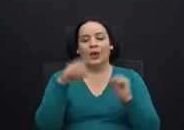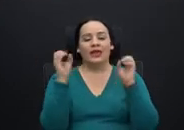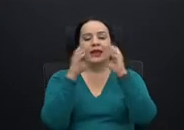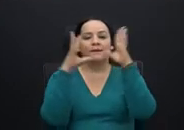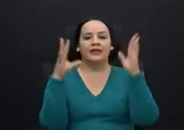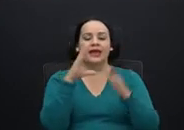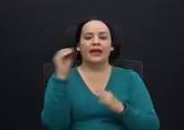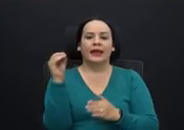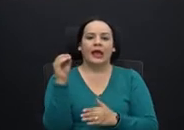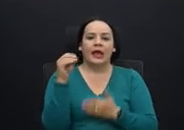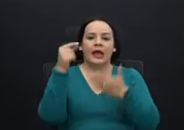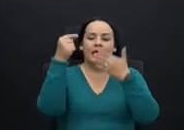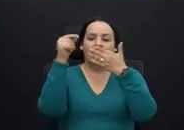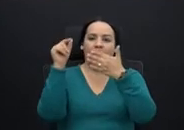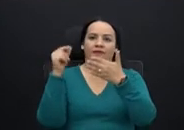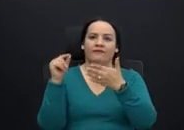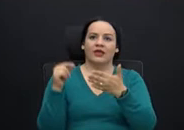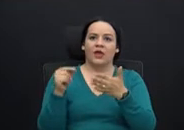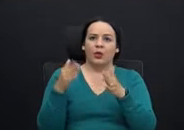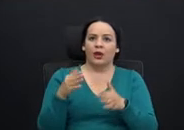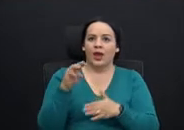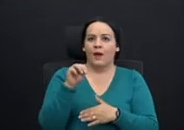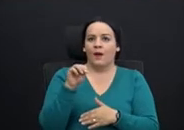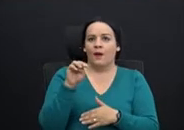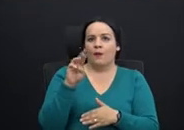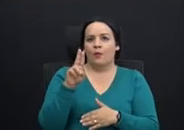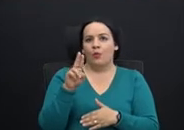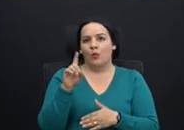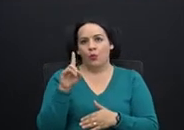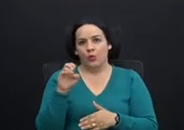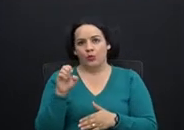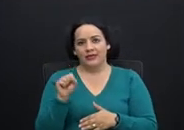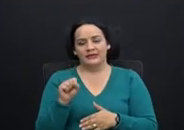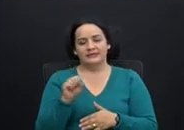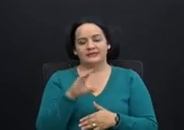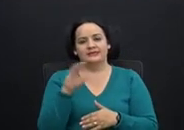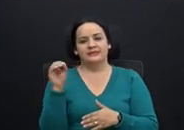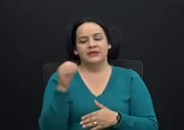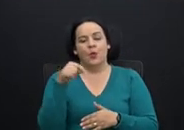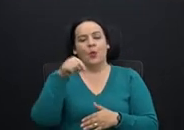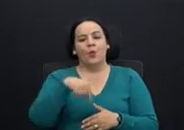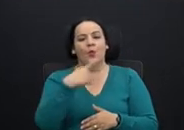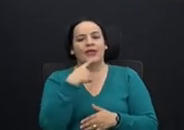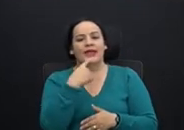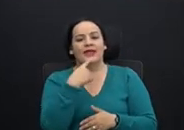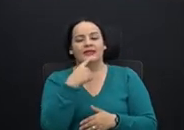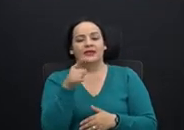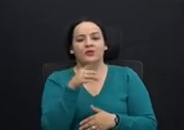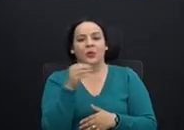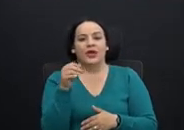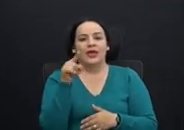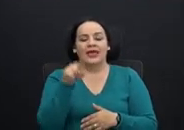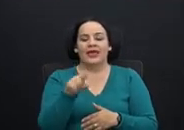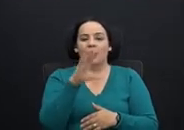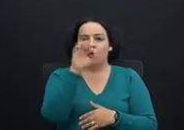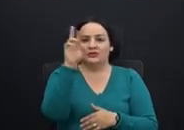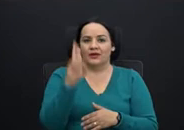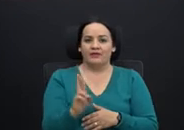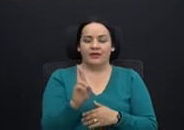la calificadora Moody's hoy ha señalado que Costa Rica